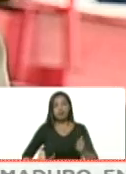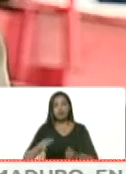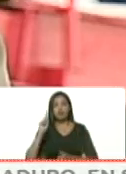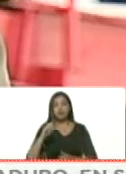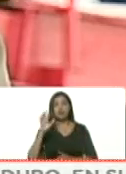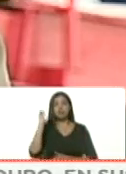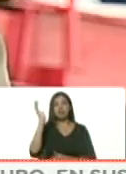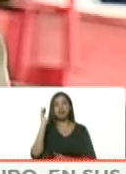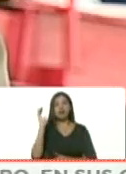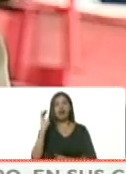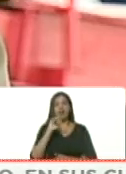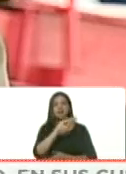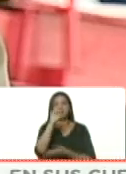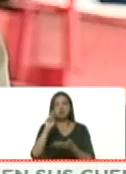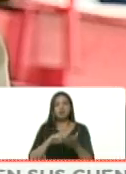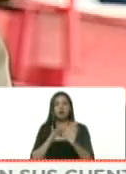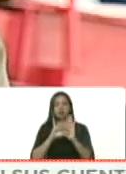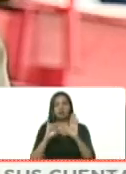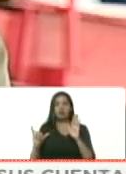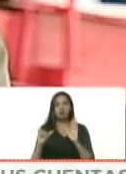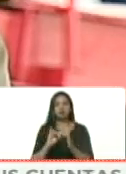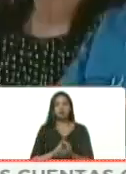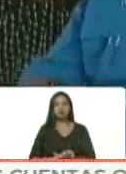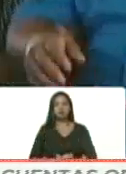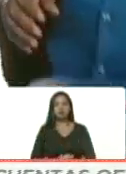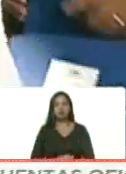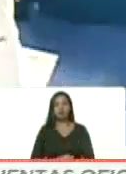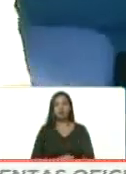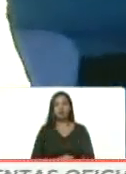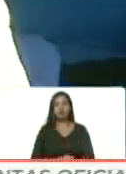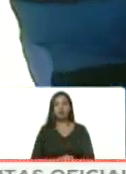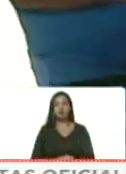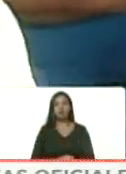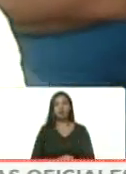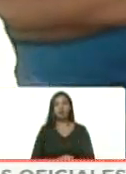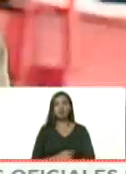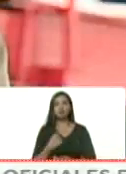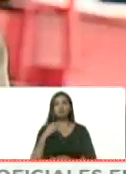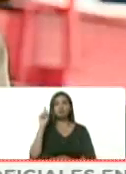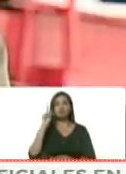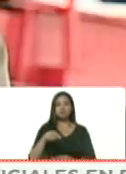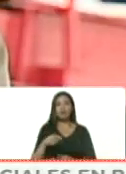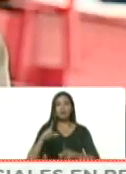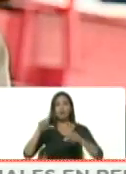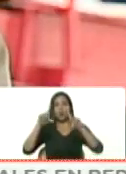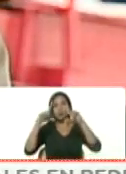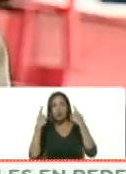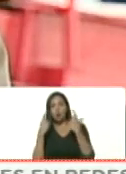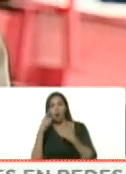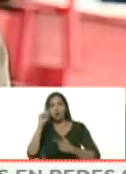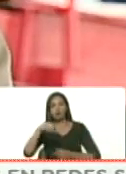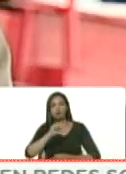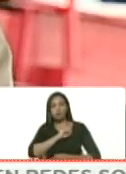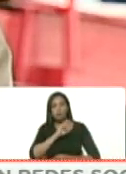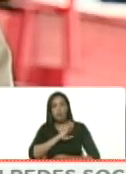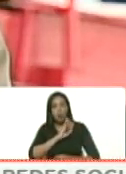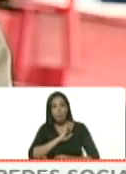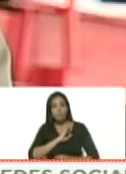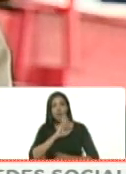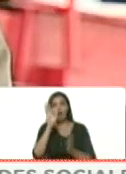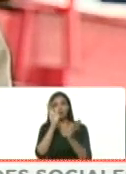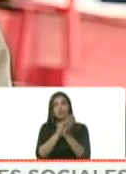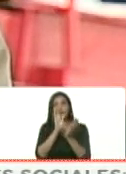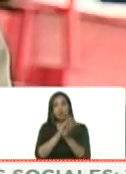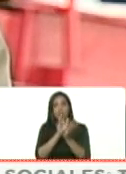la Asamblea Nacional Constituyente. También guaireña, margariteña.